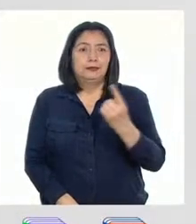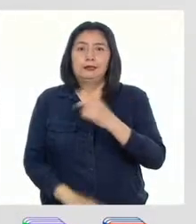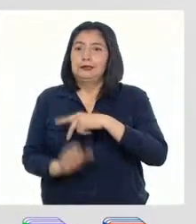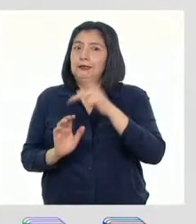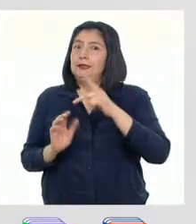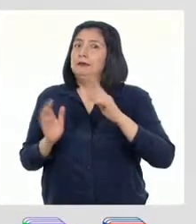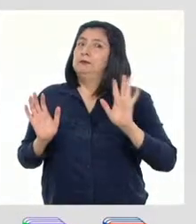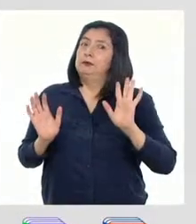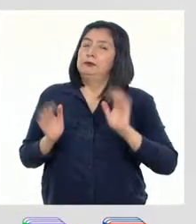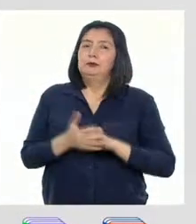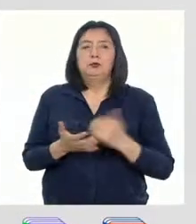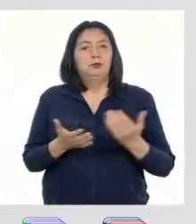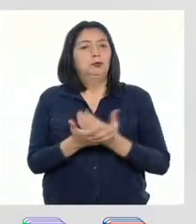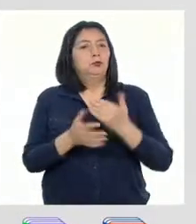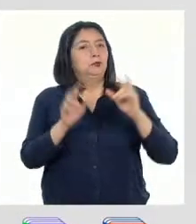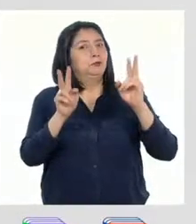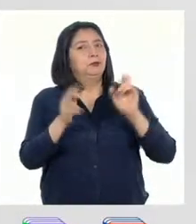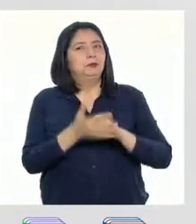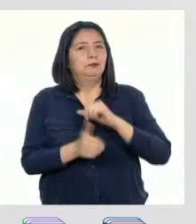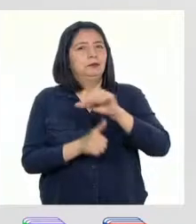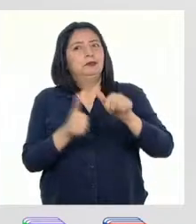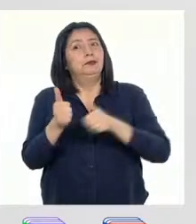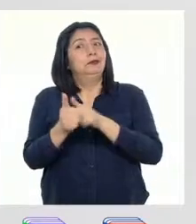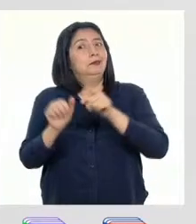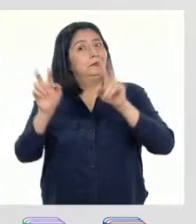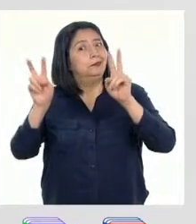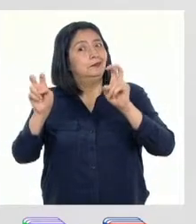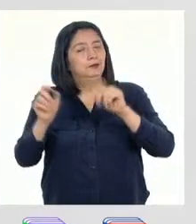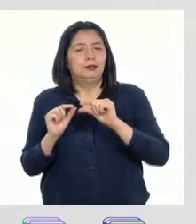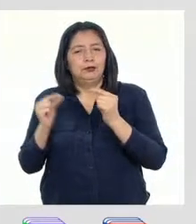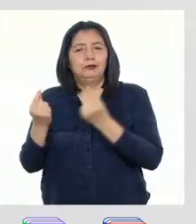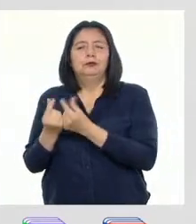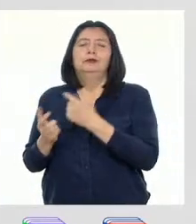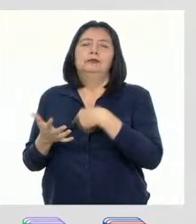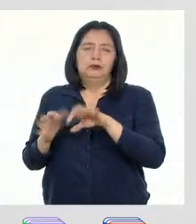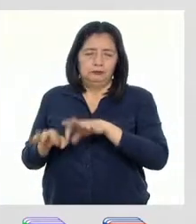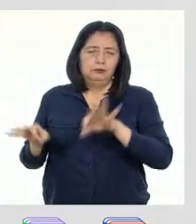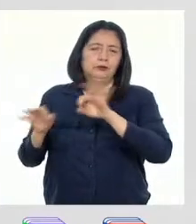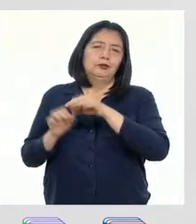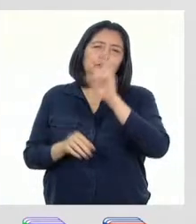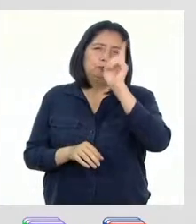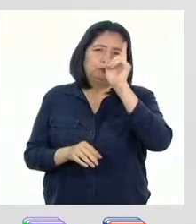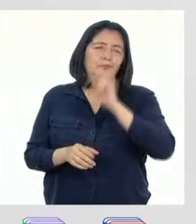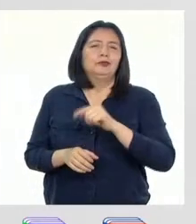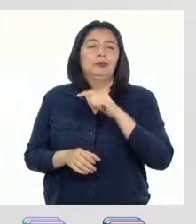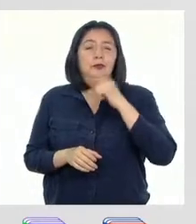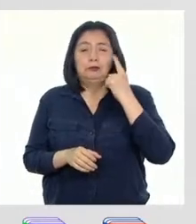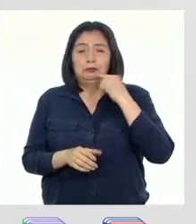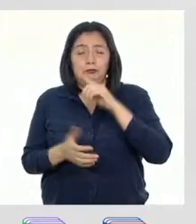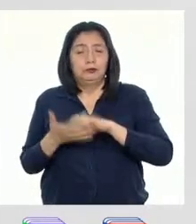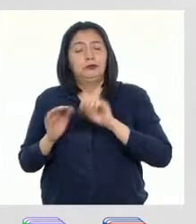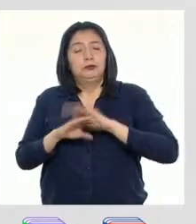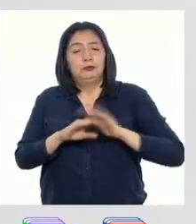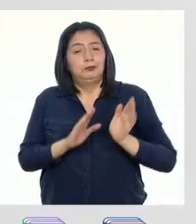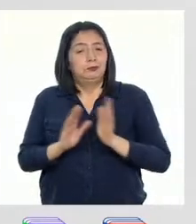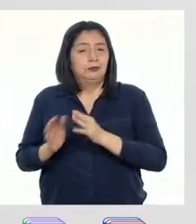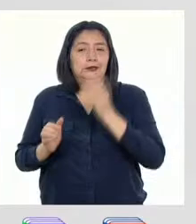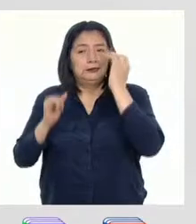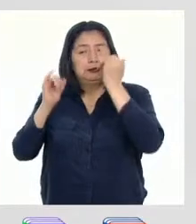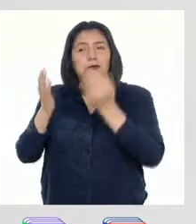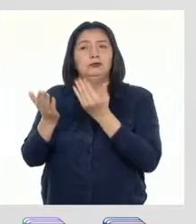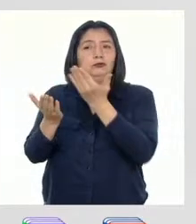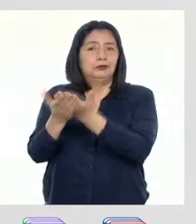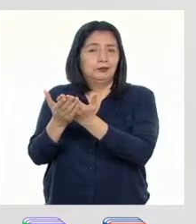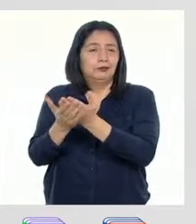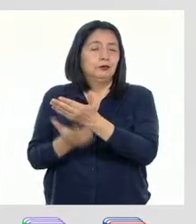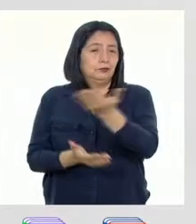Programa supuesto siempre un nuevo tema, y detrás de ese tema hay un grupo importante de profesores y profesoras que lo planifican y propone.